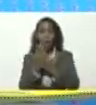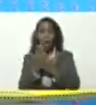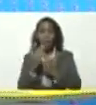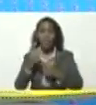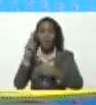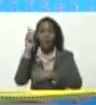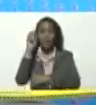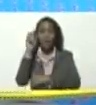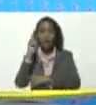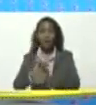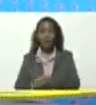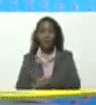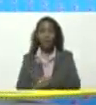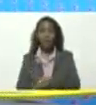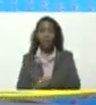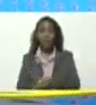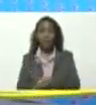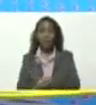viernes,